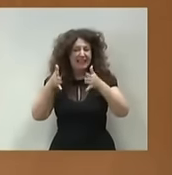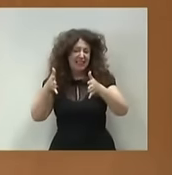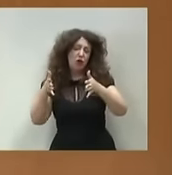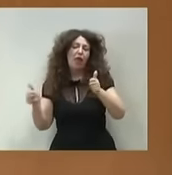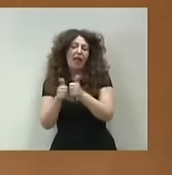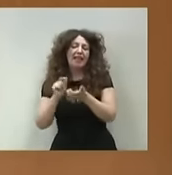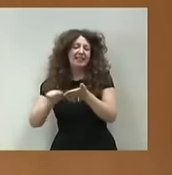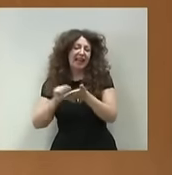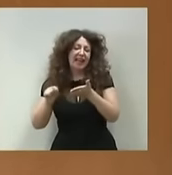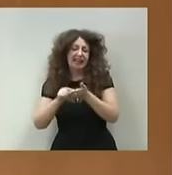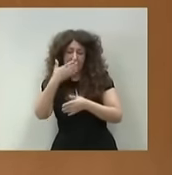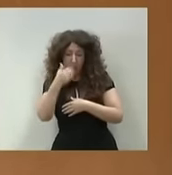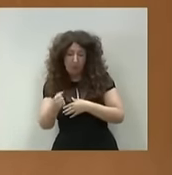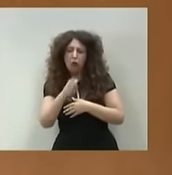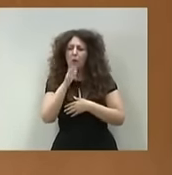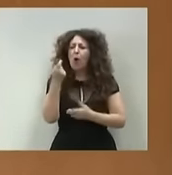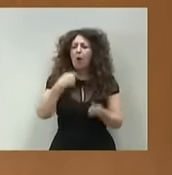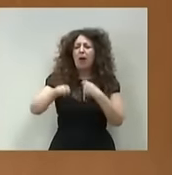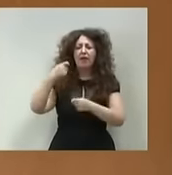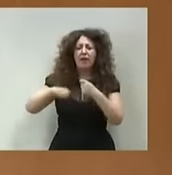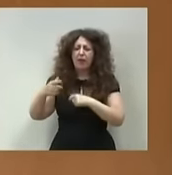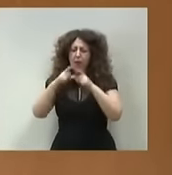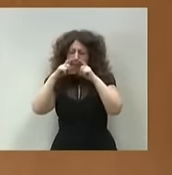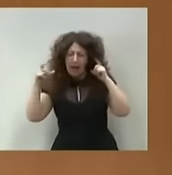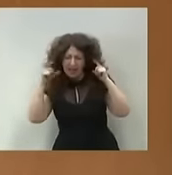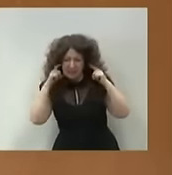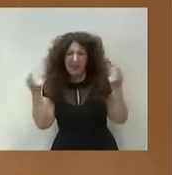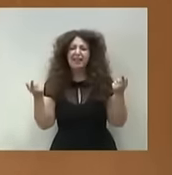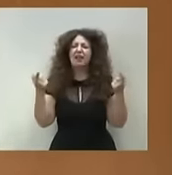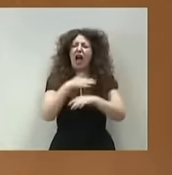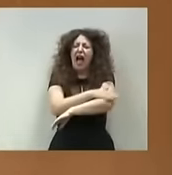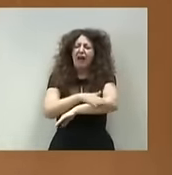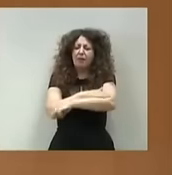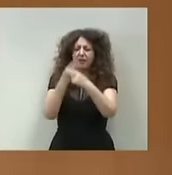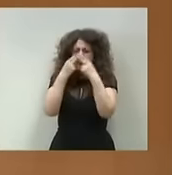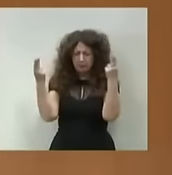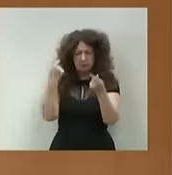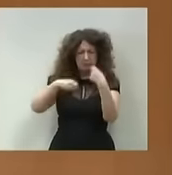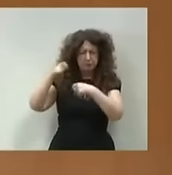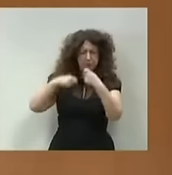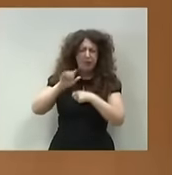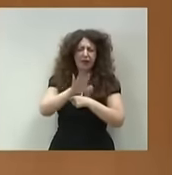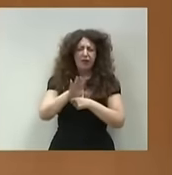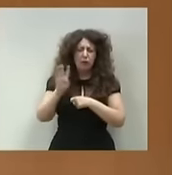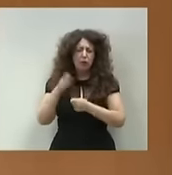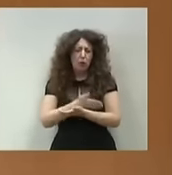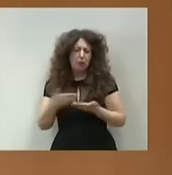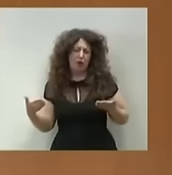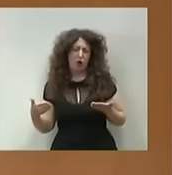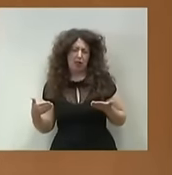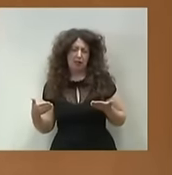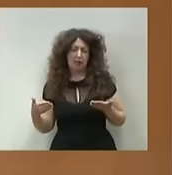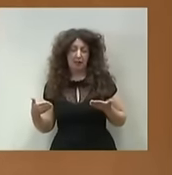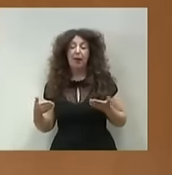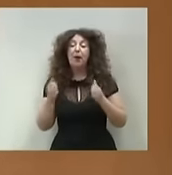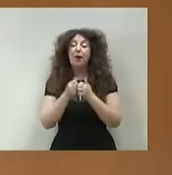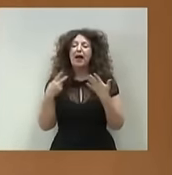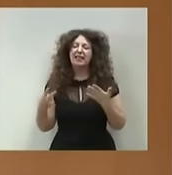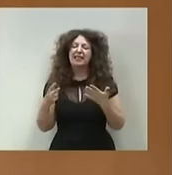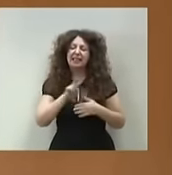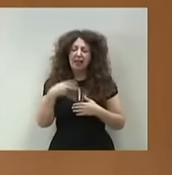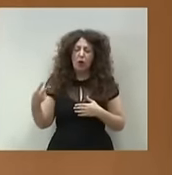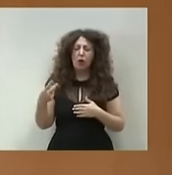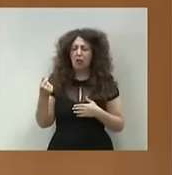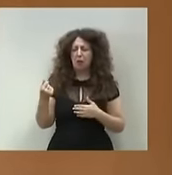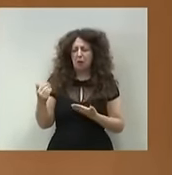PSOE, por vender mascarillas a 6 administraciones públicas del Partido Socialista por valor de 54 millones, con 27 millones de euros en mordidas. Delitos de